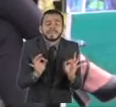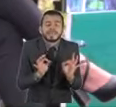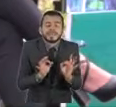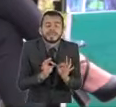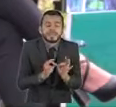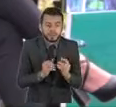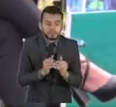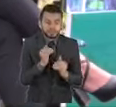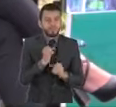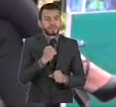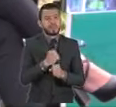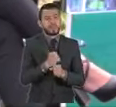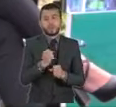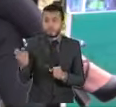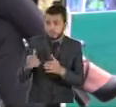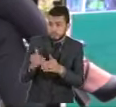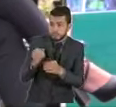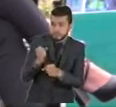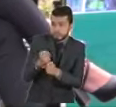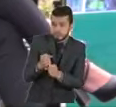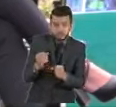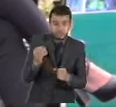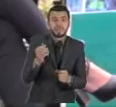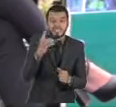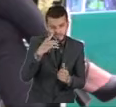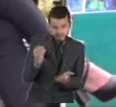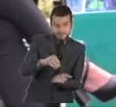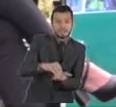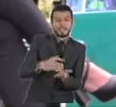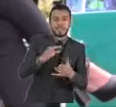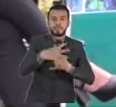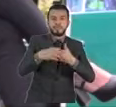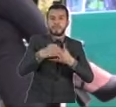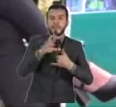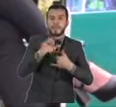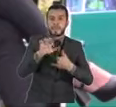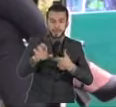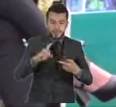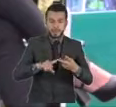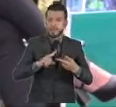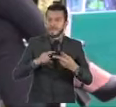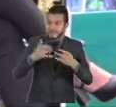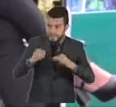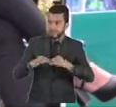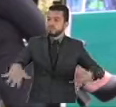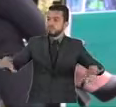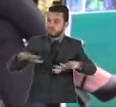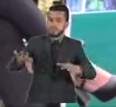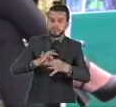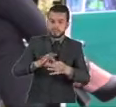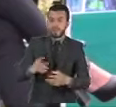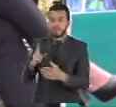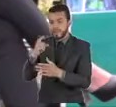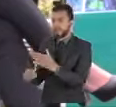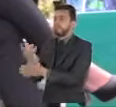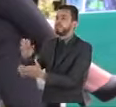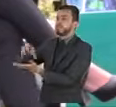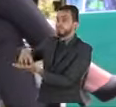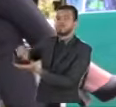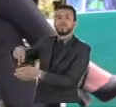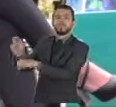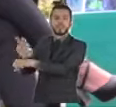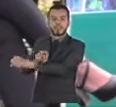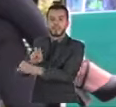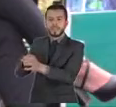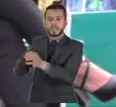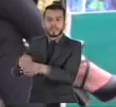tenemos que hacer. Ya consolidamos la RAPE, consolidar la región metropolitana, sacar la Autoridad Metropolitana de Transporte, echar a andar el